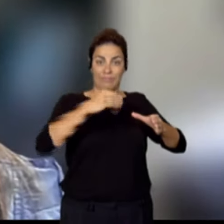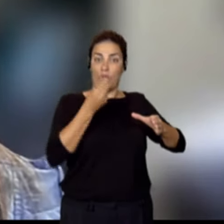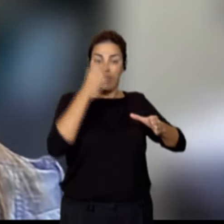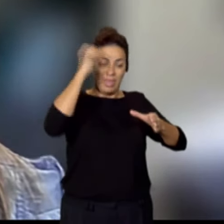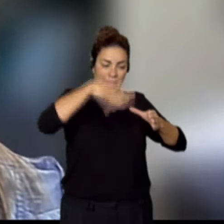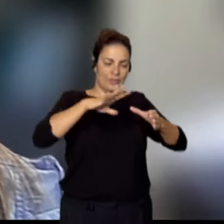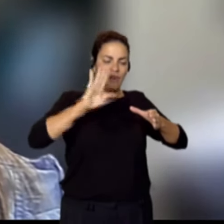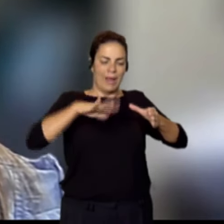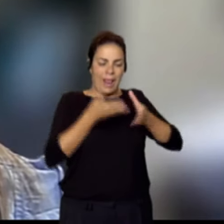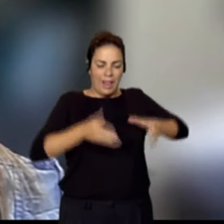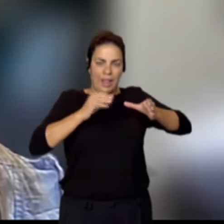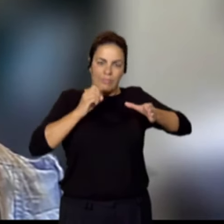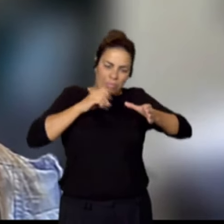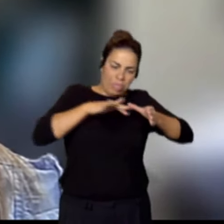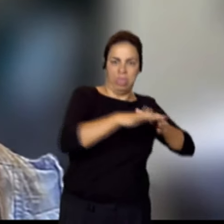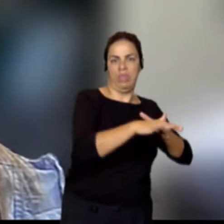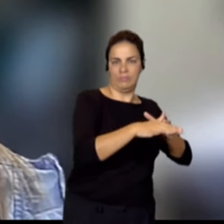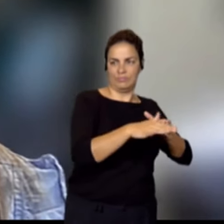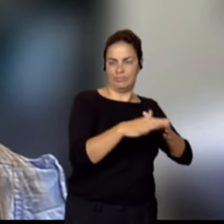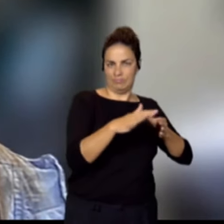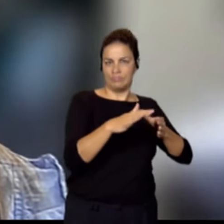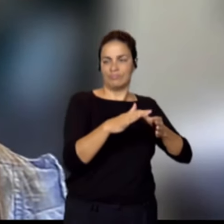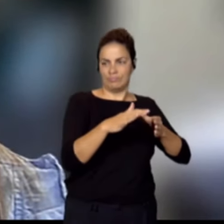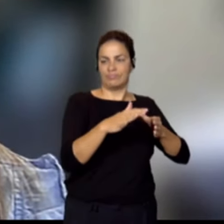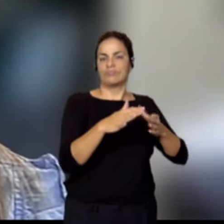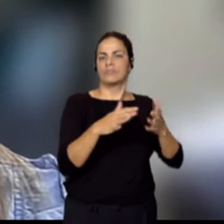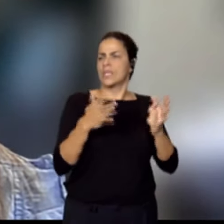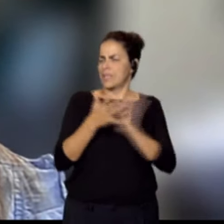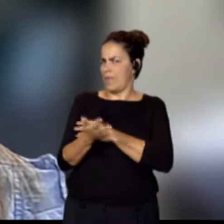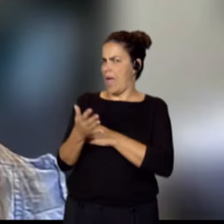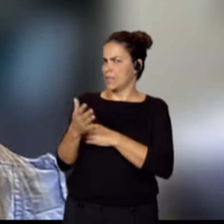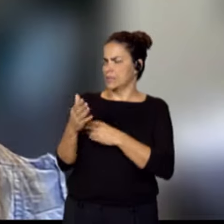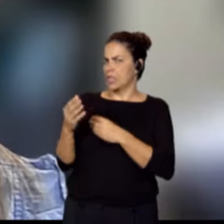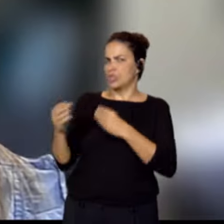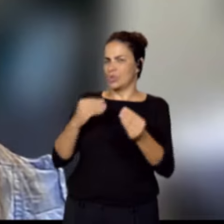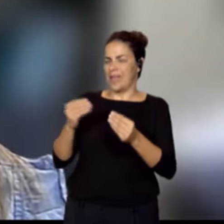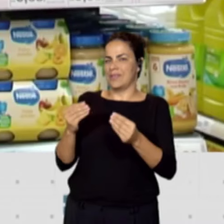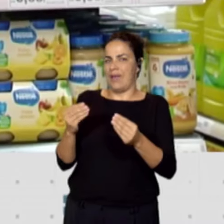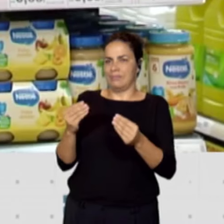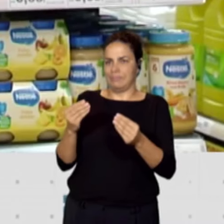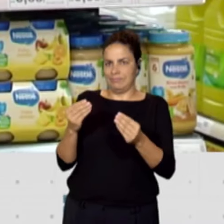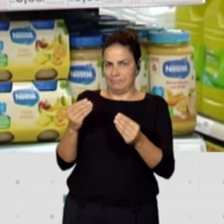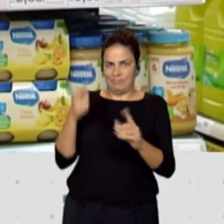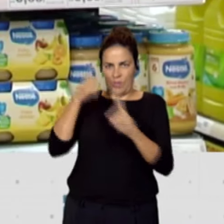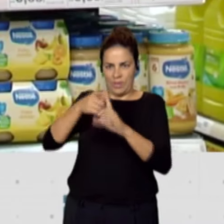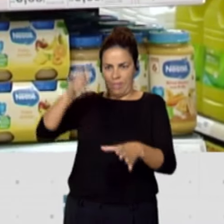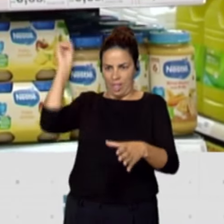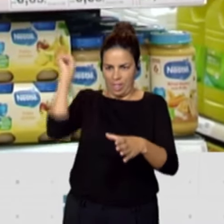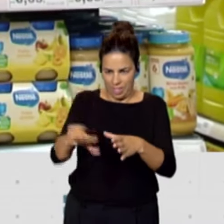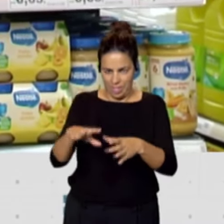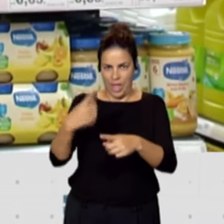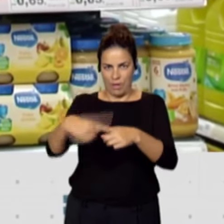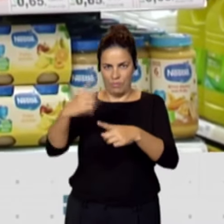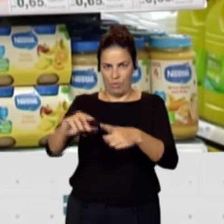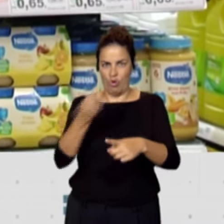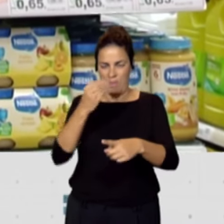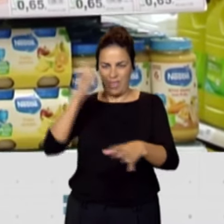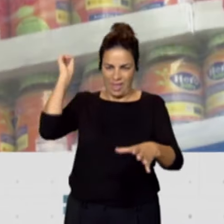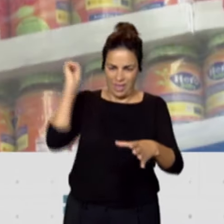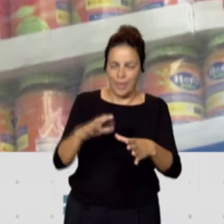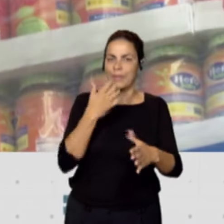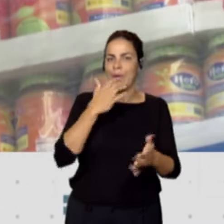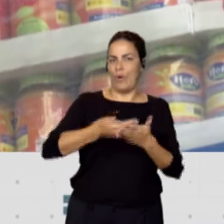durante su envasado su almacenamiento es decir no son sustancias que se añadan evidentemente de manera directa en el productos es decir en el puré en